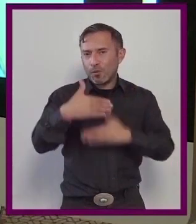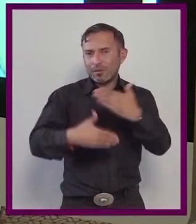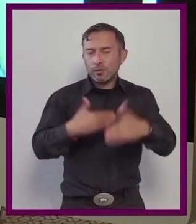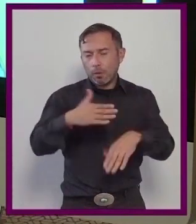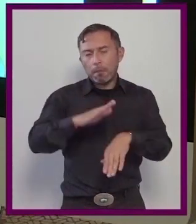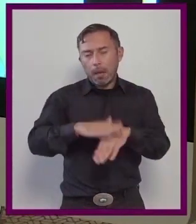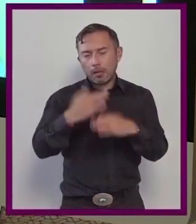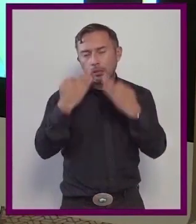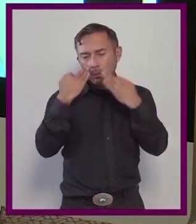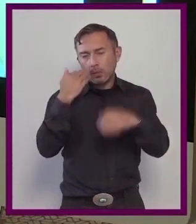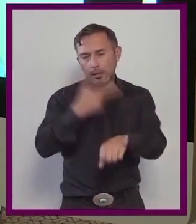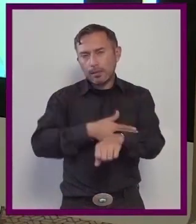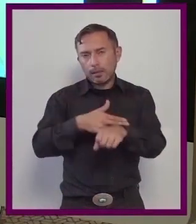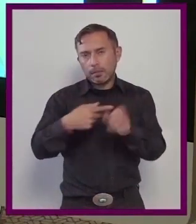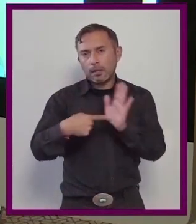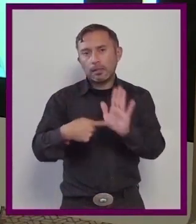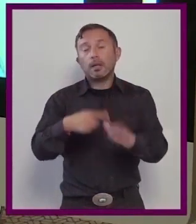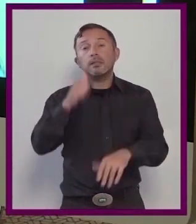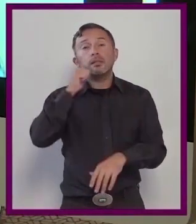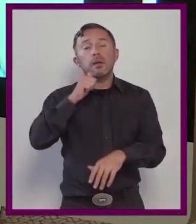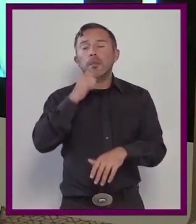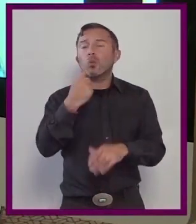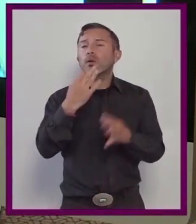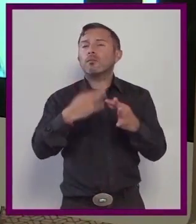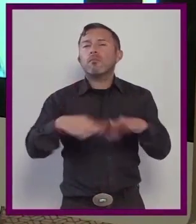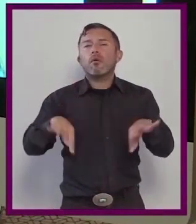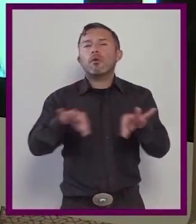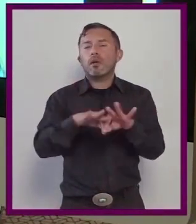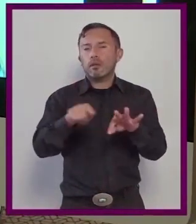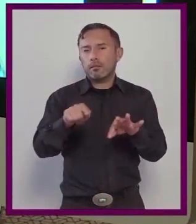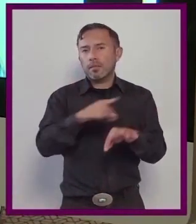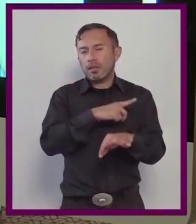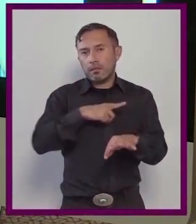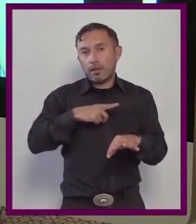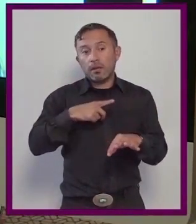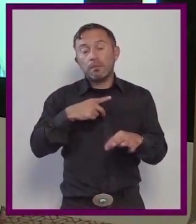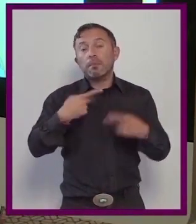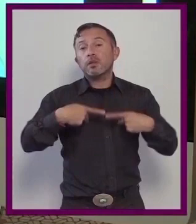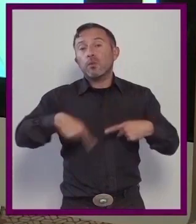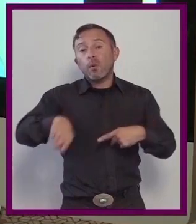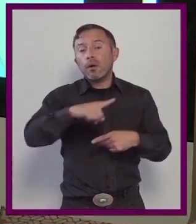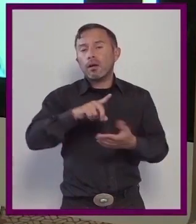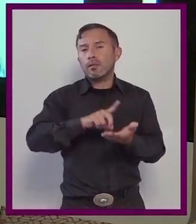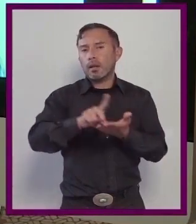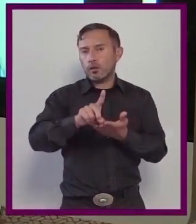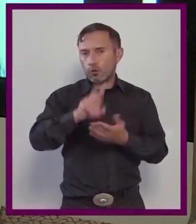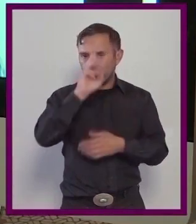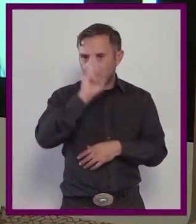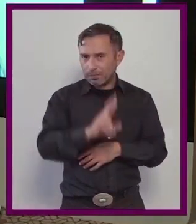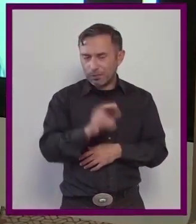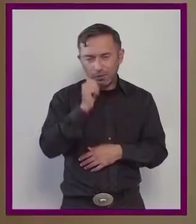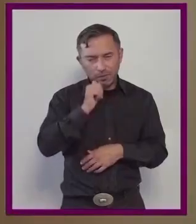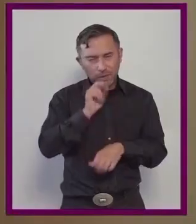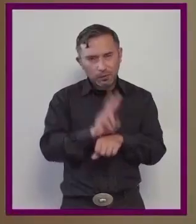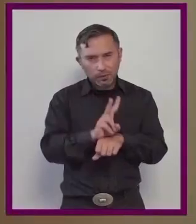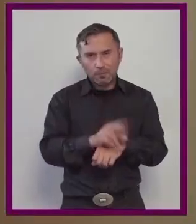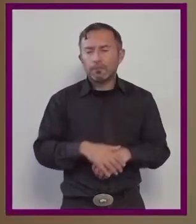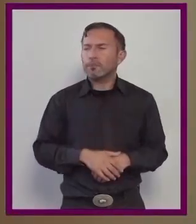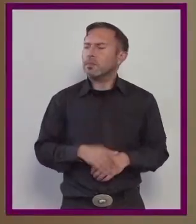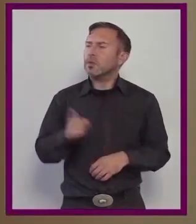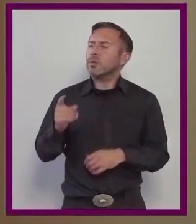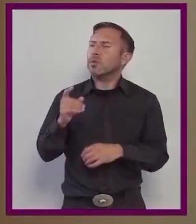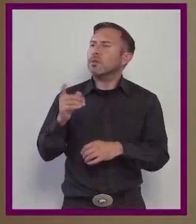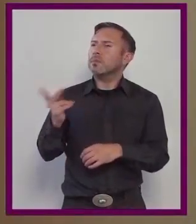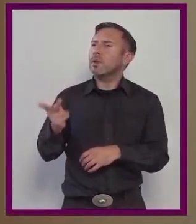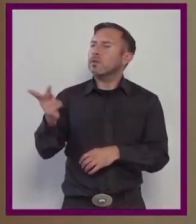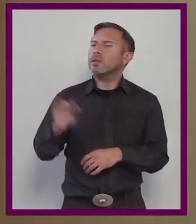comento, que sea más transparente y sobre todo que todo siempre esté apegado al cuidado de los derechos humanos. Y licenciado, justo iba a